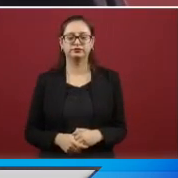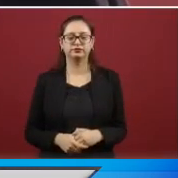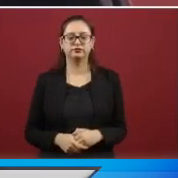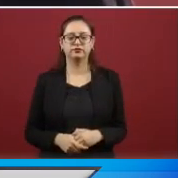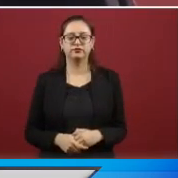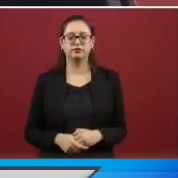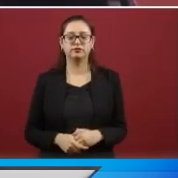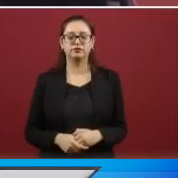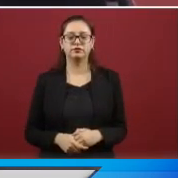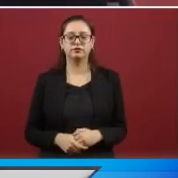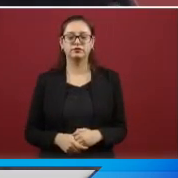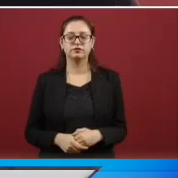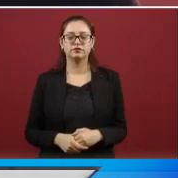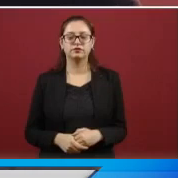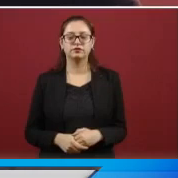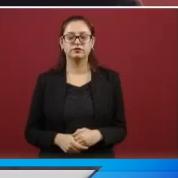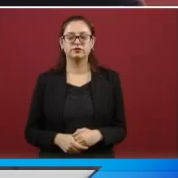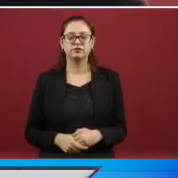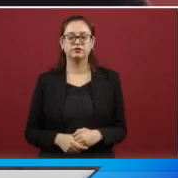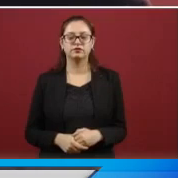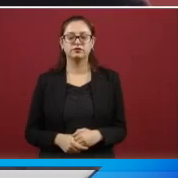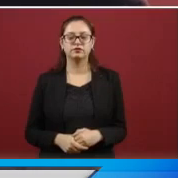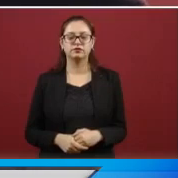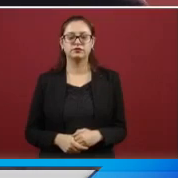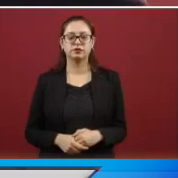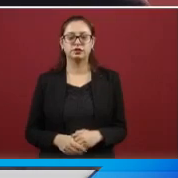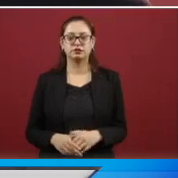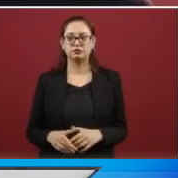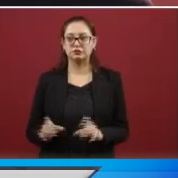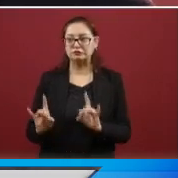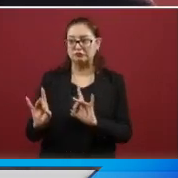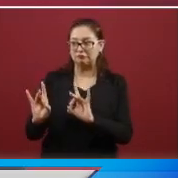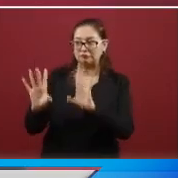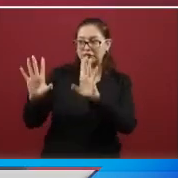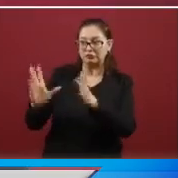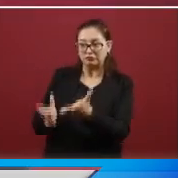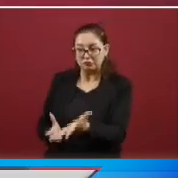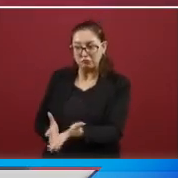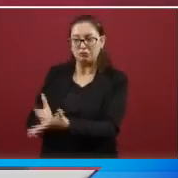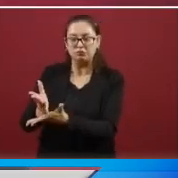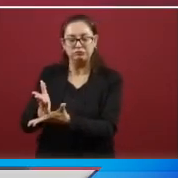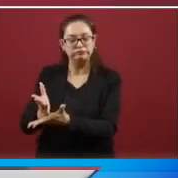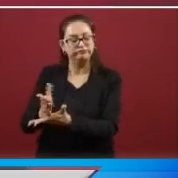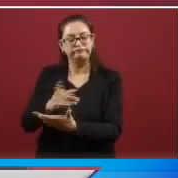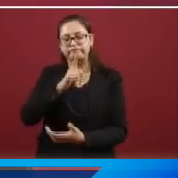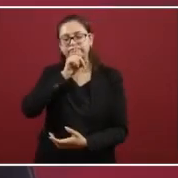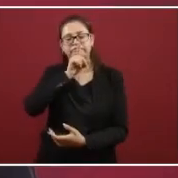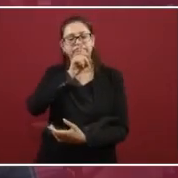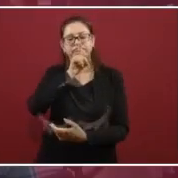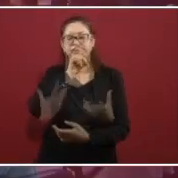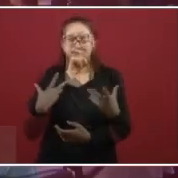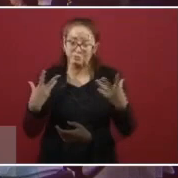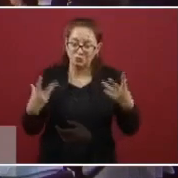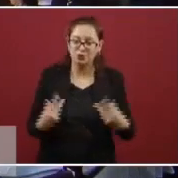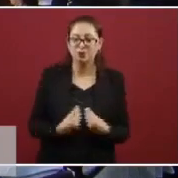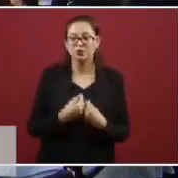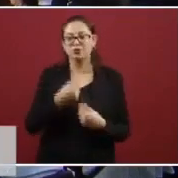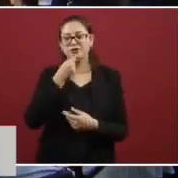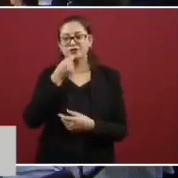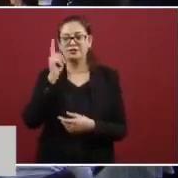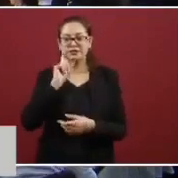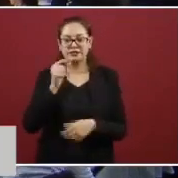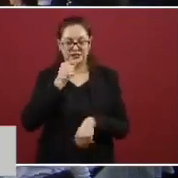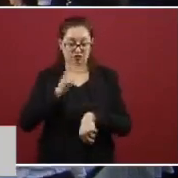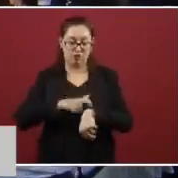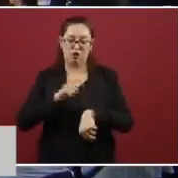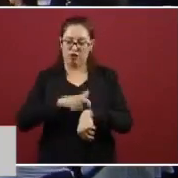conflictos. Se desea que haya diálogo y respeto a los derechos humanos y que no se apueste a la violencia en todos los países del mundo. Ya es la